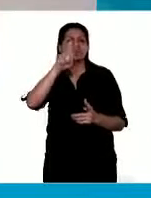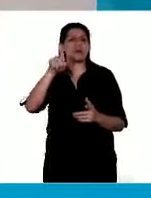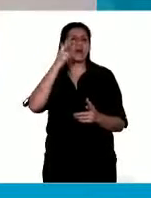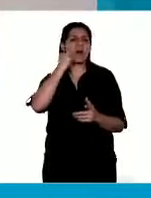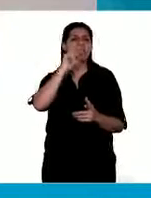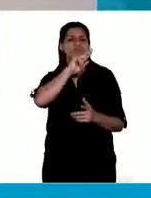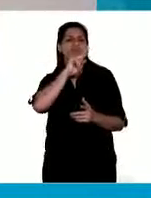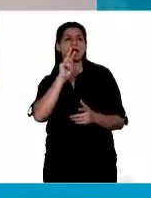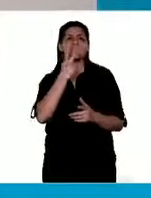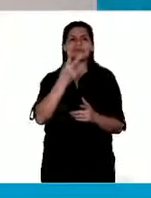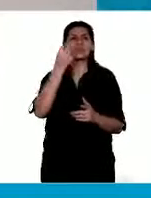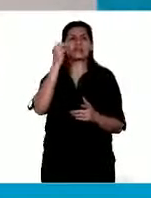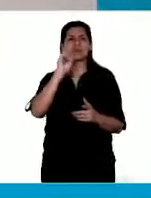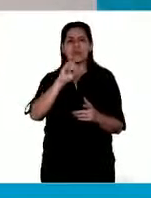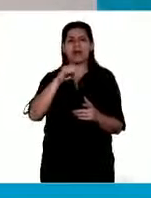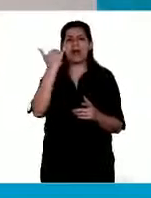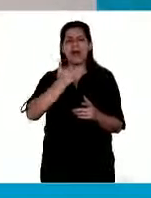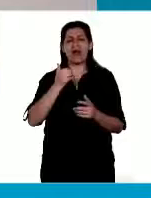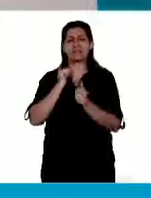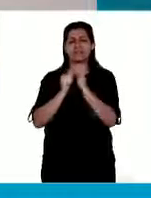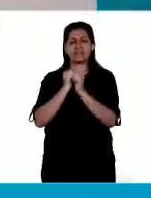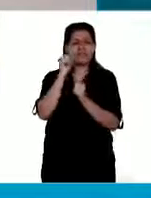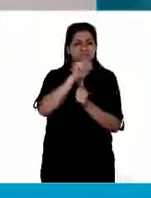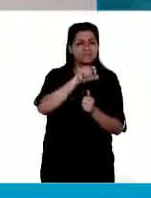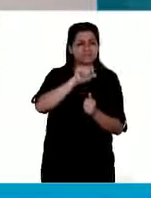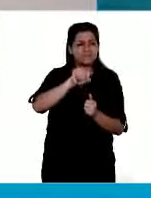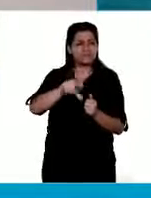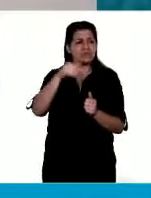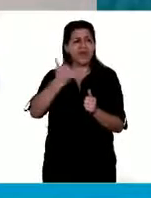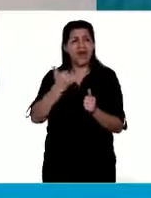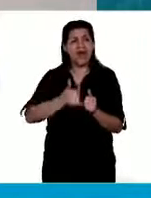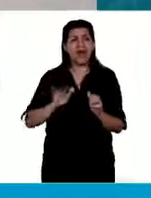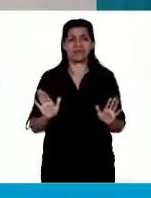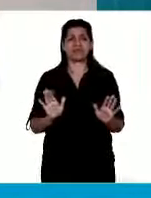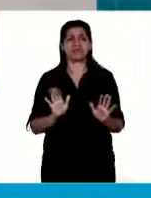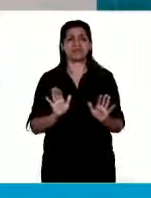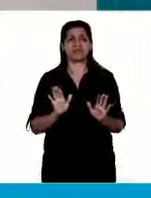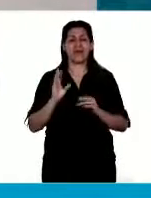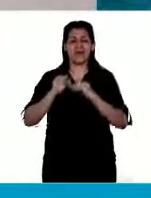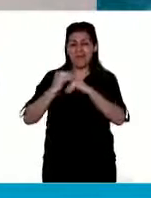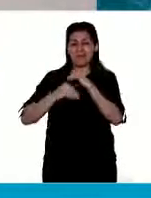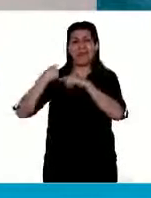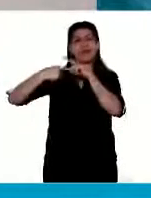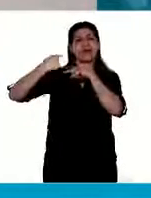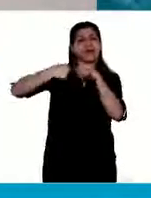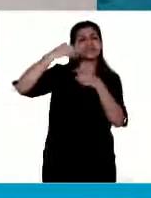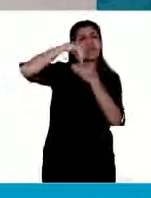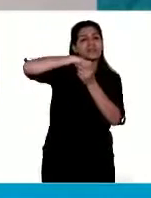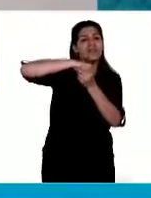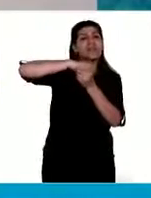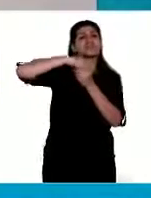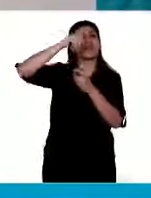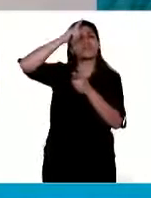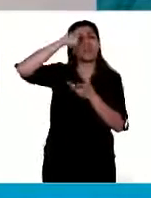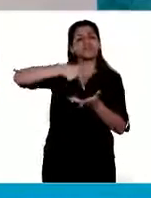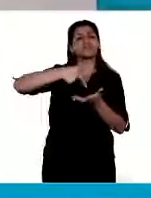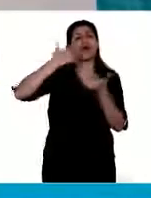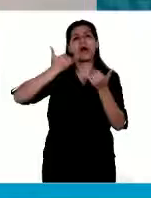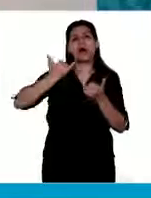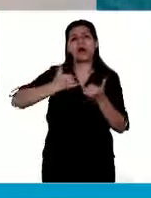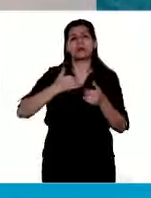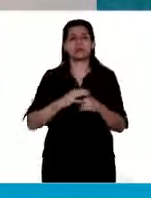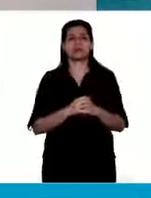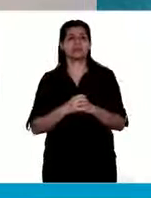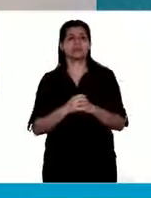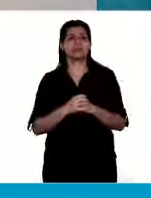apellido, que tienen una historia atrás, que tienen familias con varias generaciones dentro de la policía, para adelante